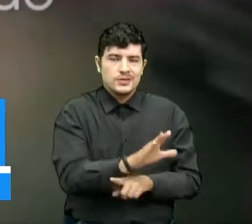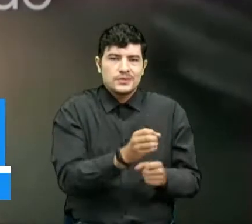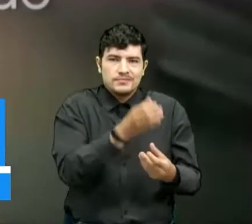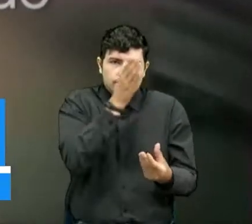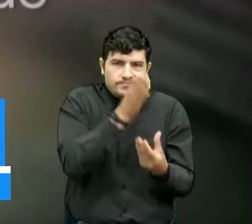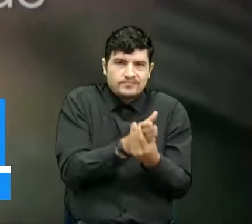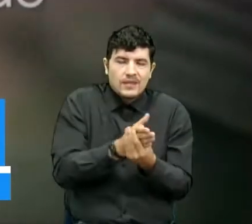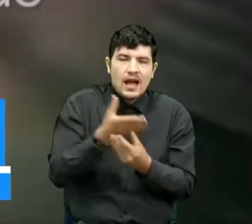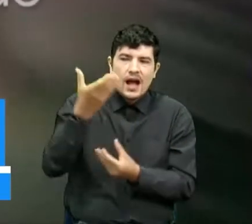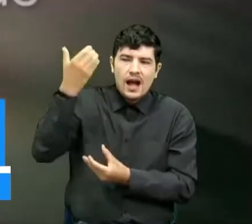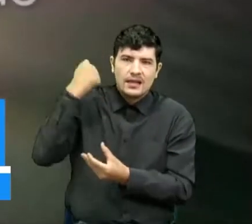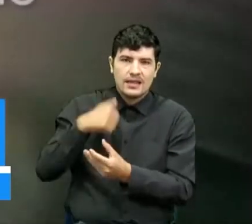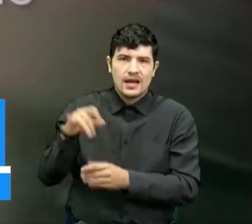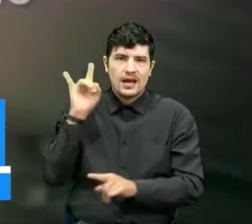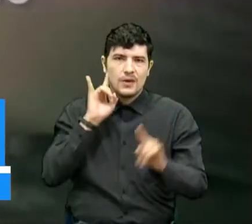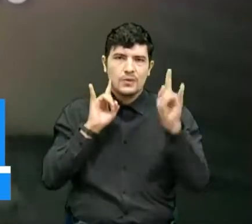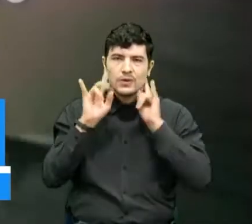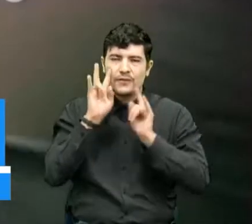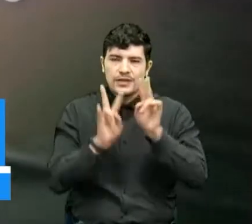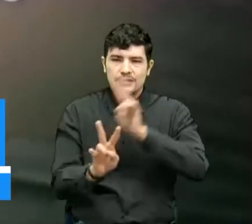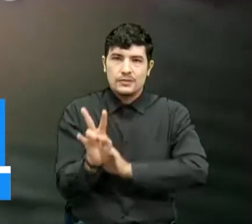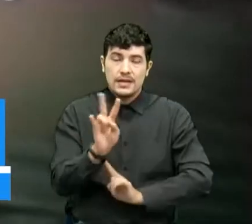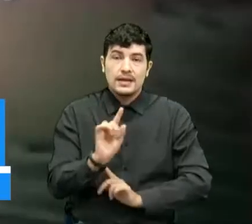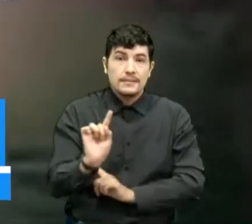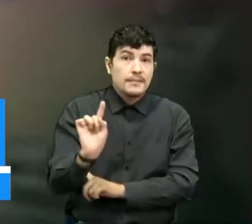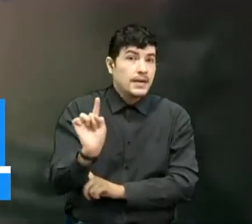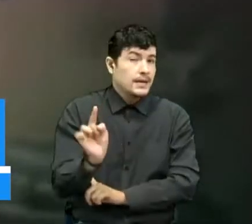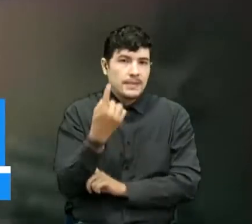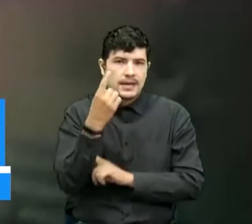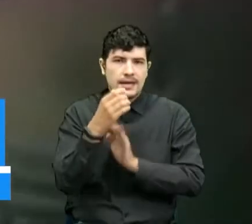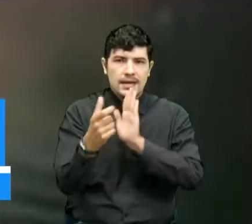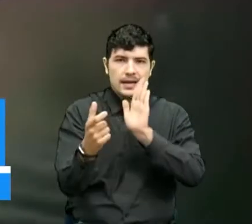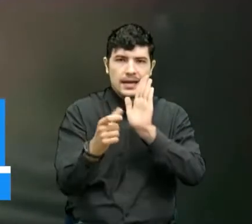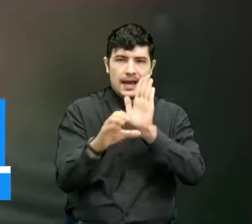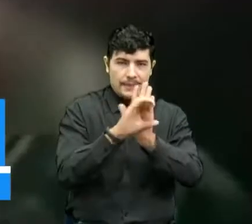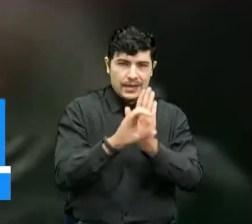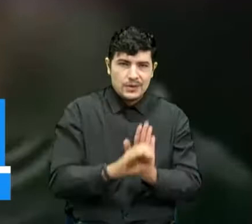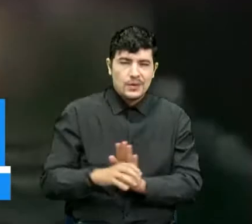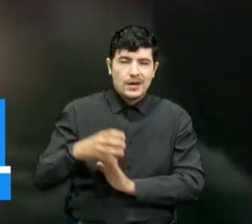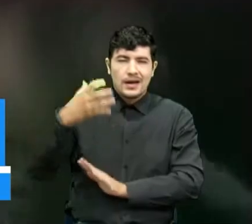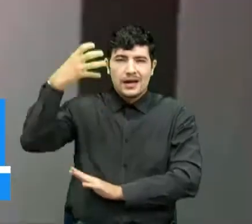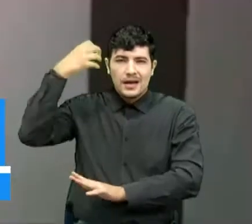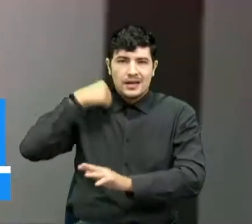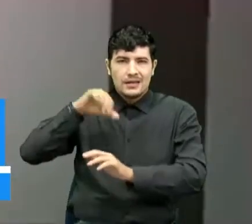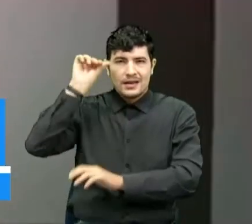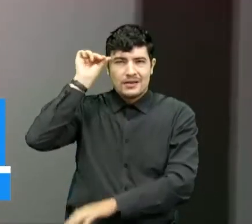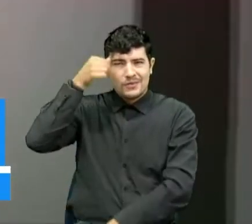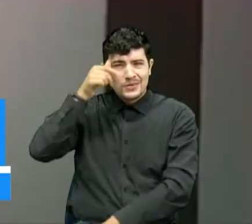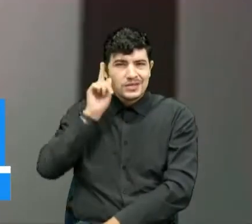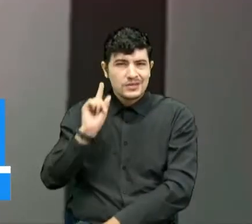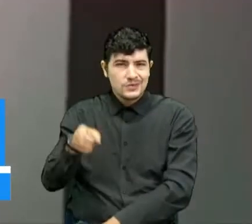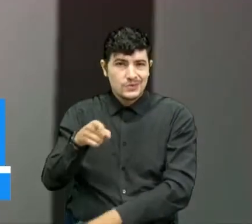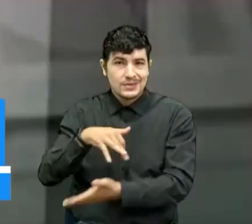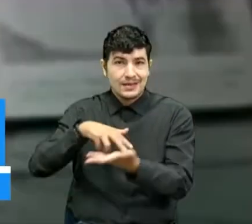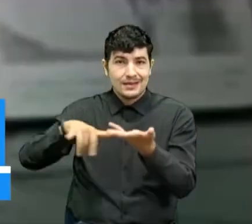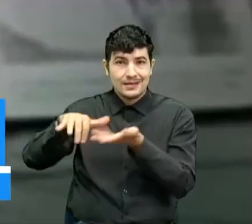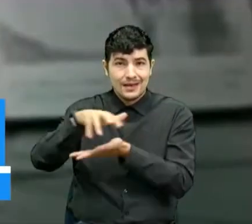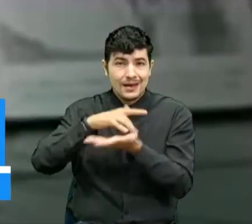primer capítulo vamos a hacer una especie de mirada retrospectiva de lo que fue el paramilitarismo en Santander desde sus